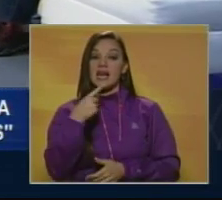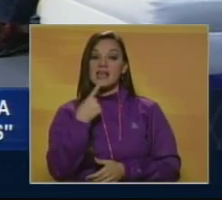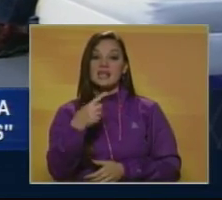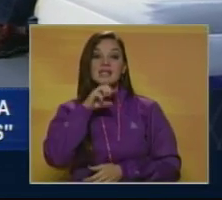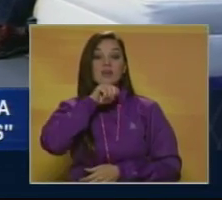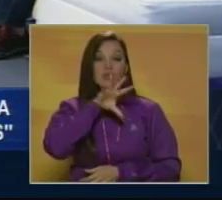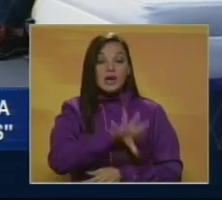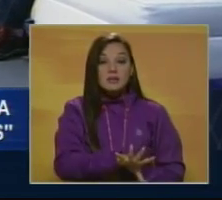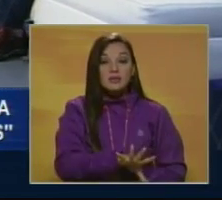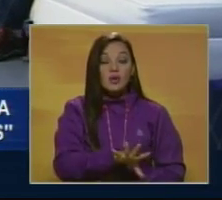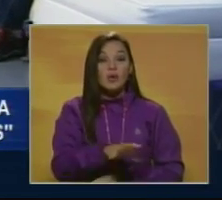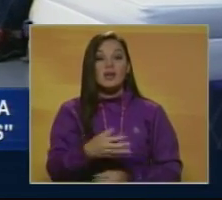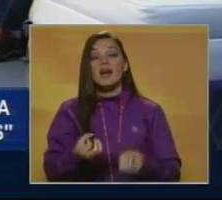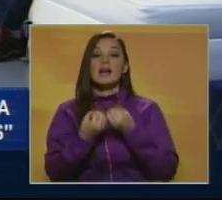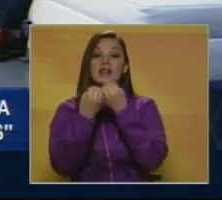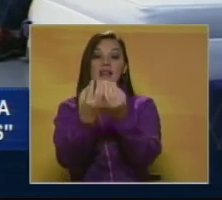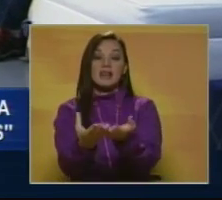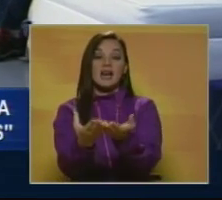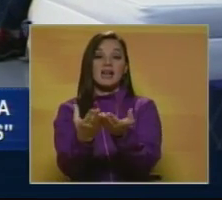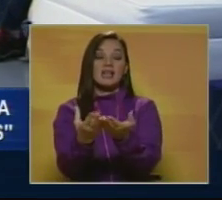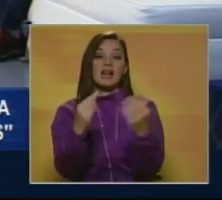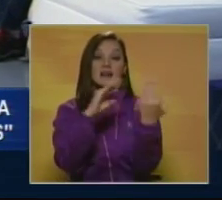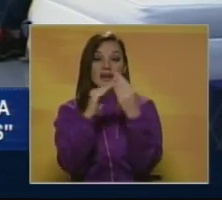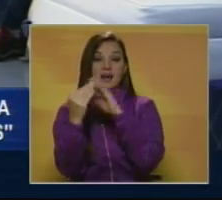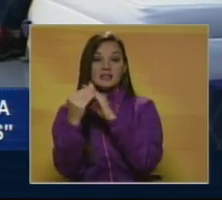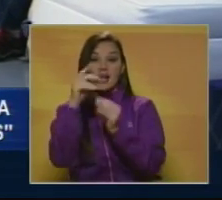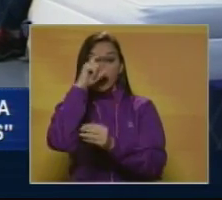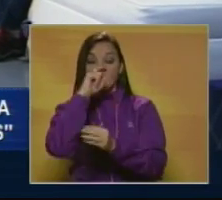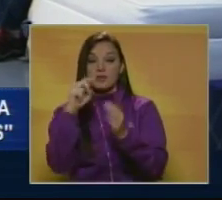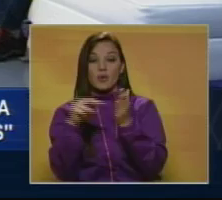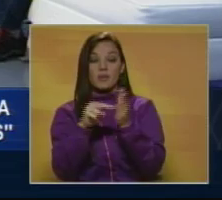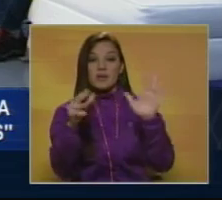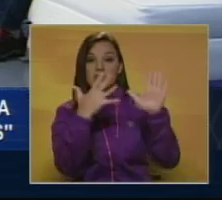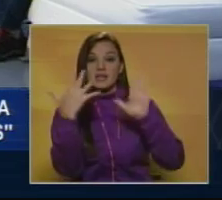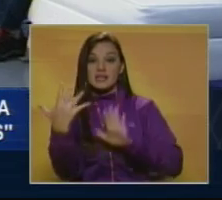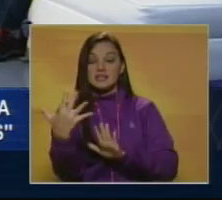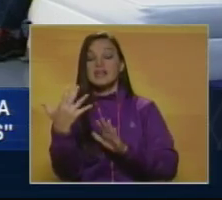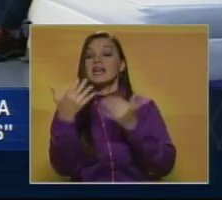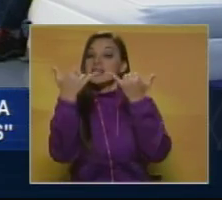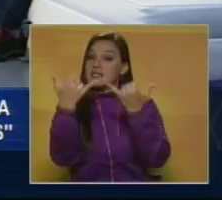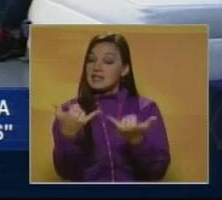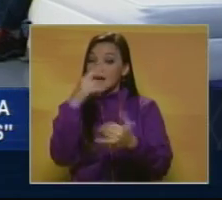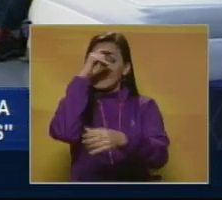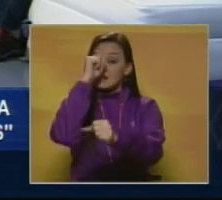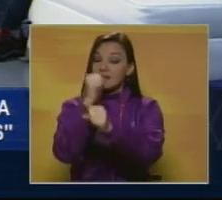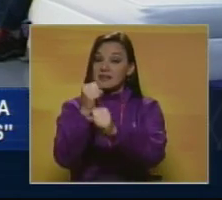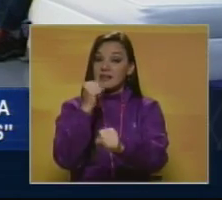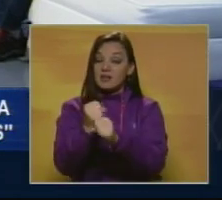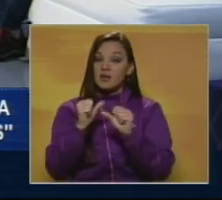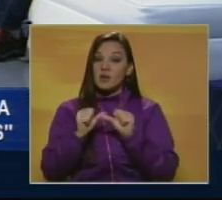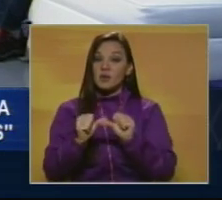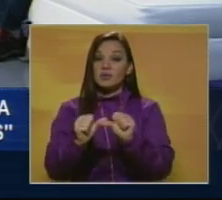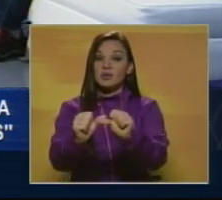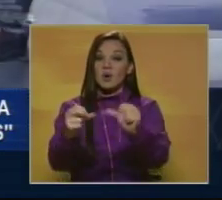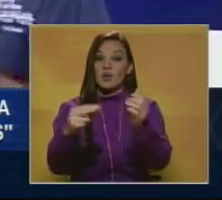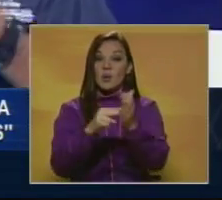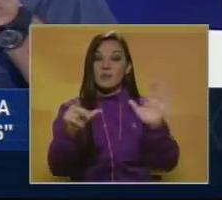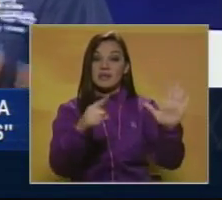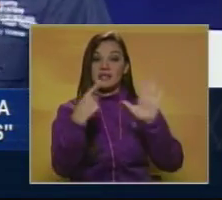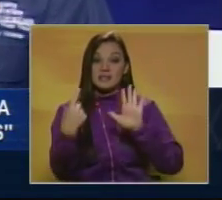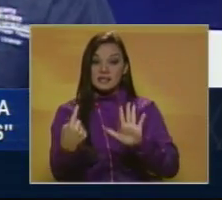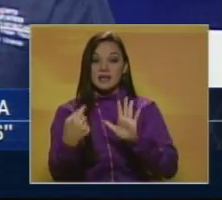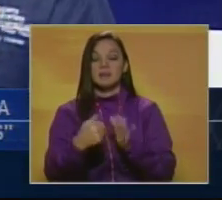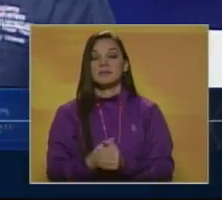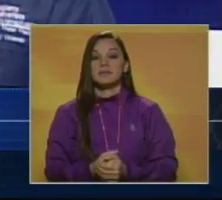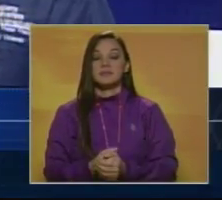cifra de viviendas entregadas durante el 2015, por lo que señaló que ya están trabajando para continuar con esta labor para el 2016.